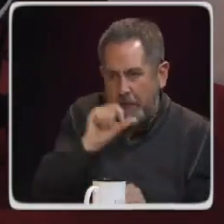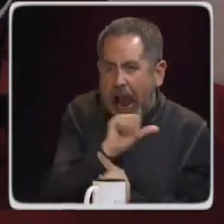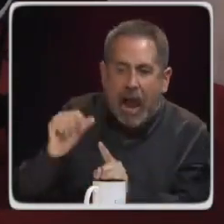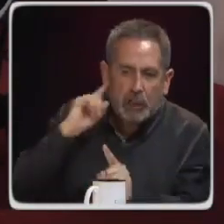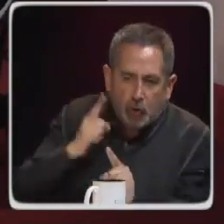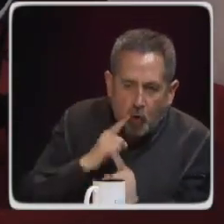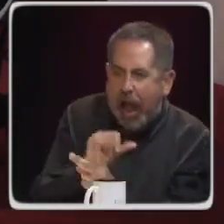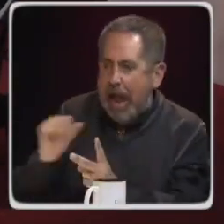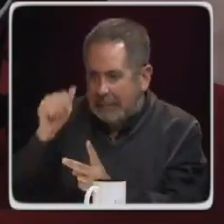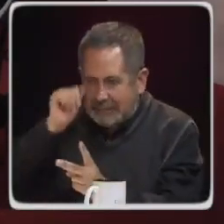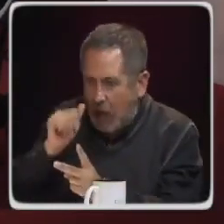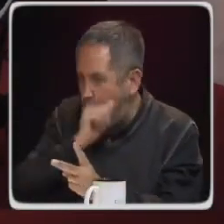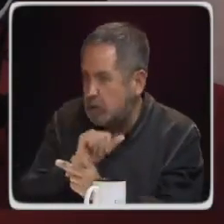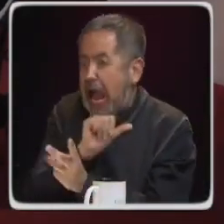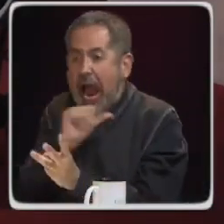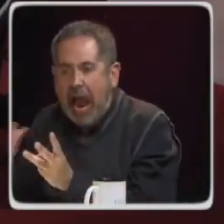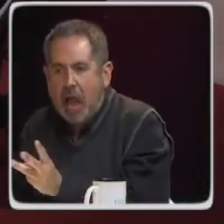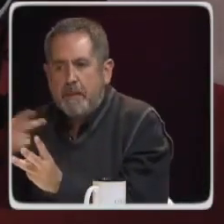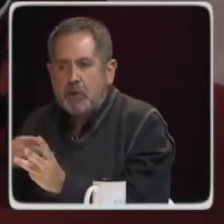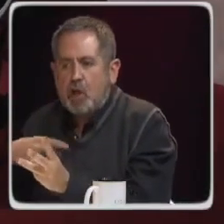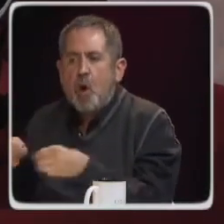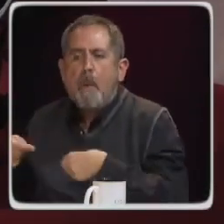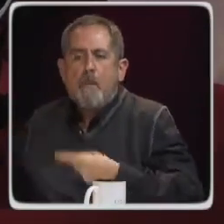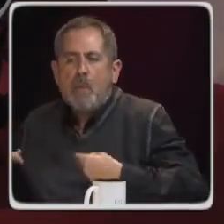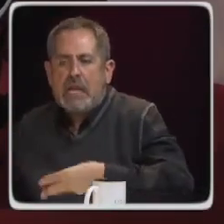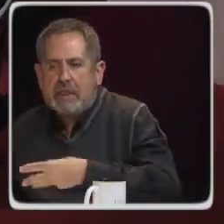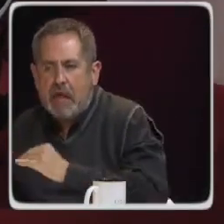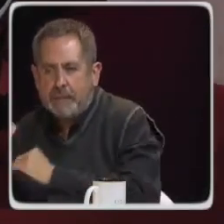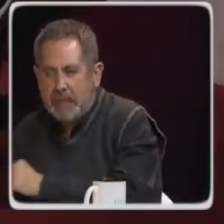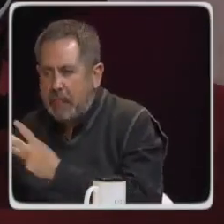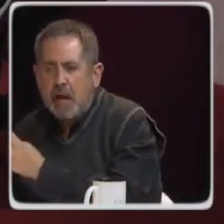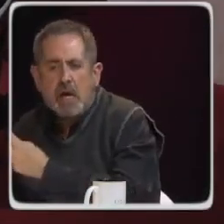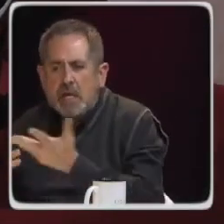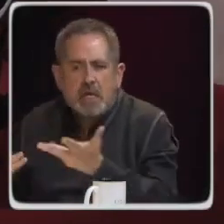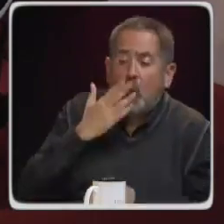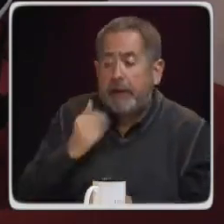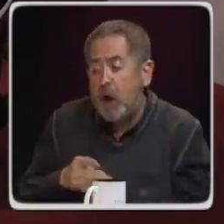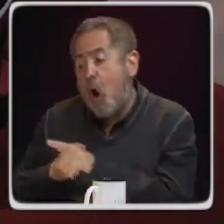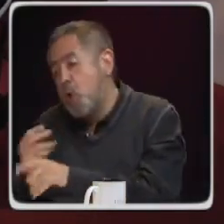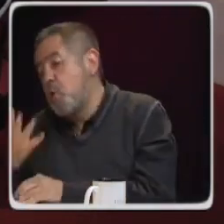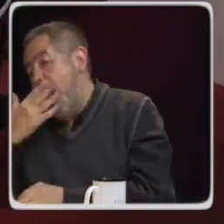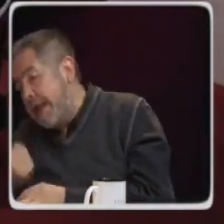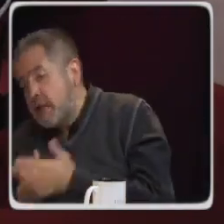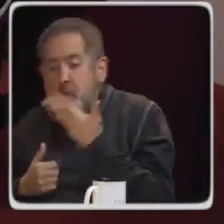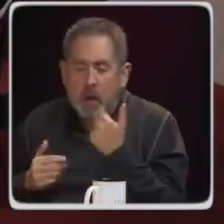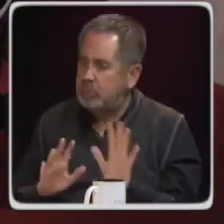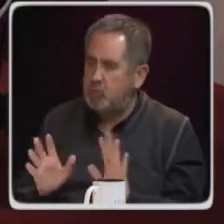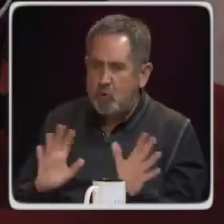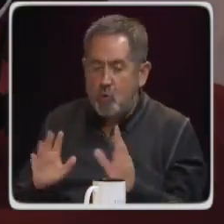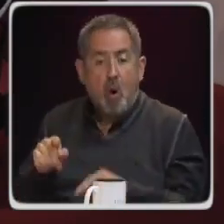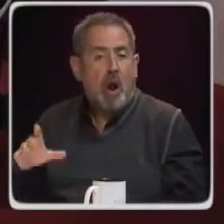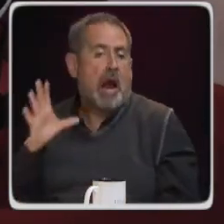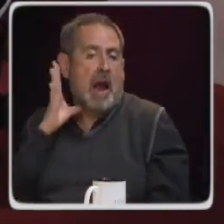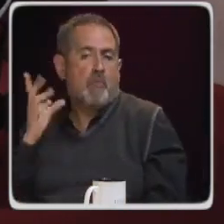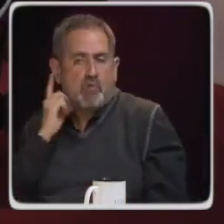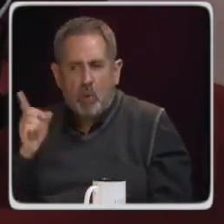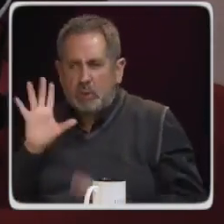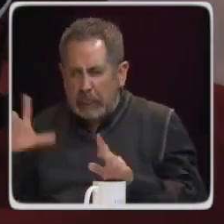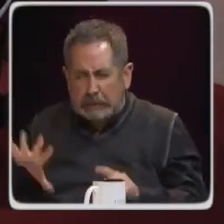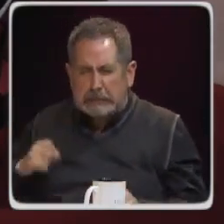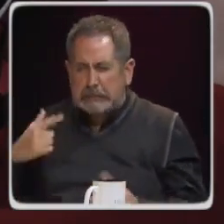no poner más escuelas, ya las que tenemos, ahí hay camps, ya los hay. Y simplemente habilitarlos y hacer los ajustes razonables para que los sordos puedan participar en